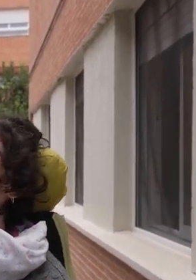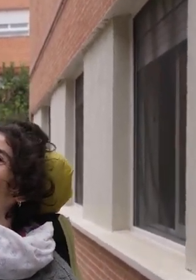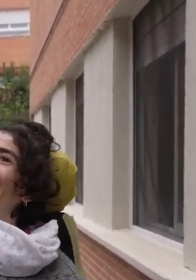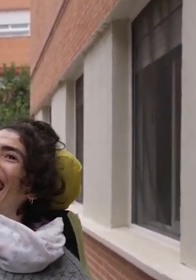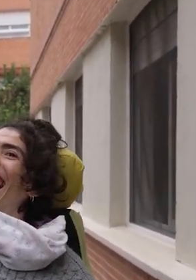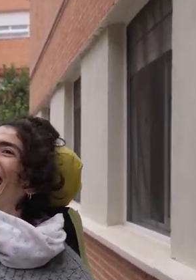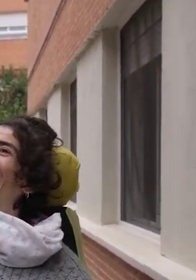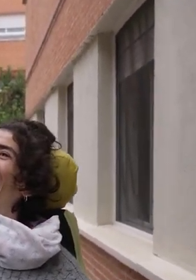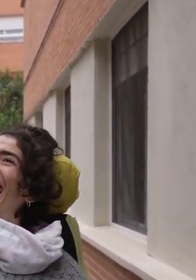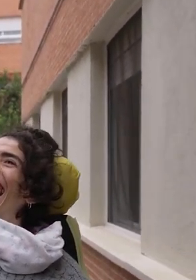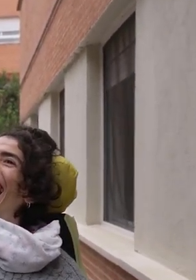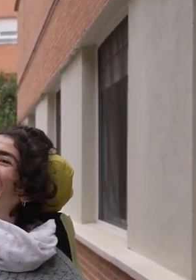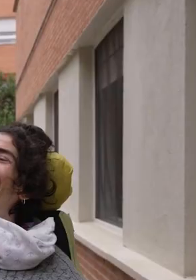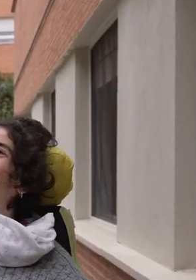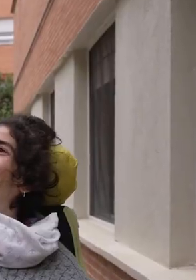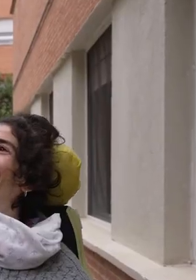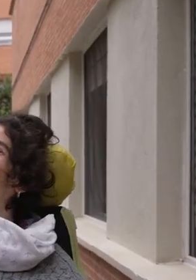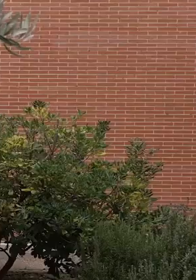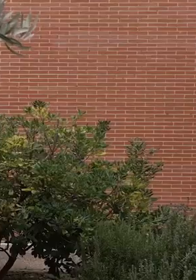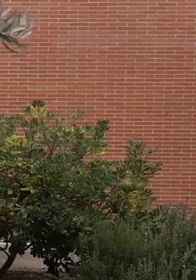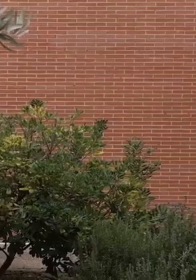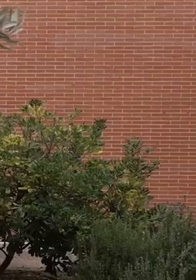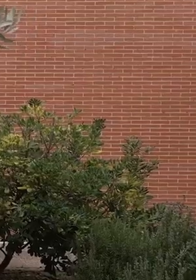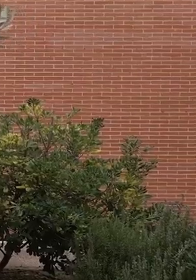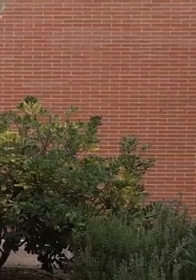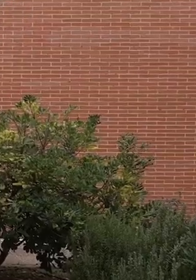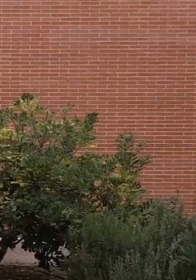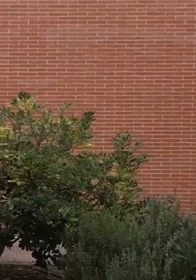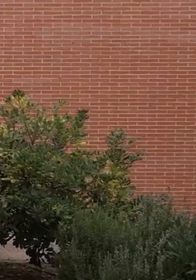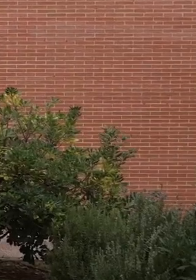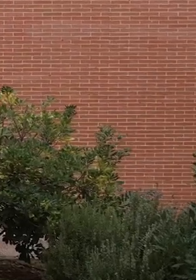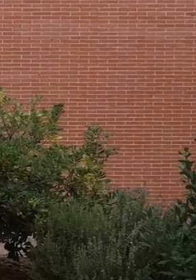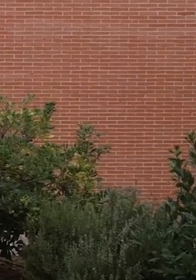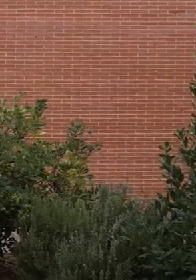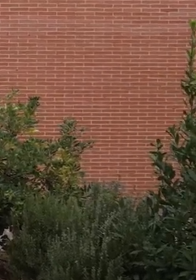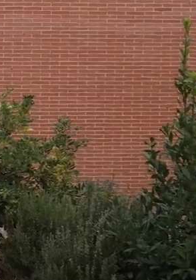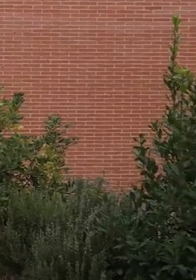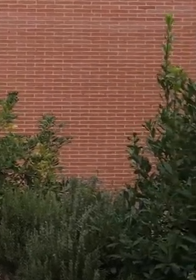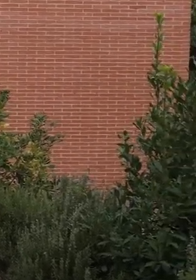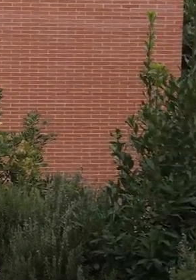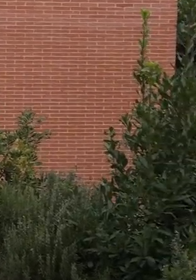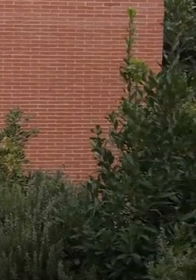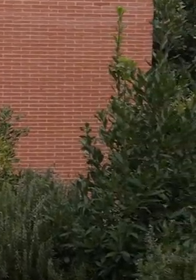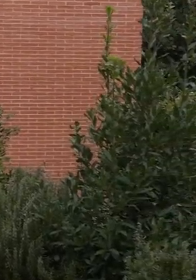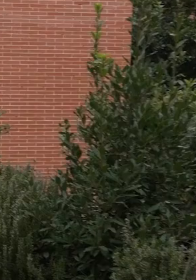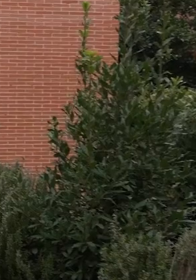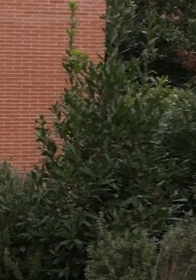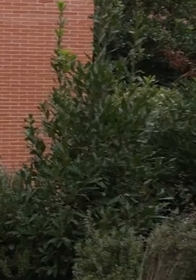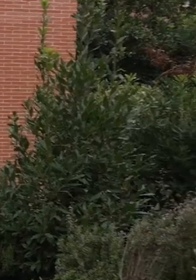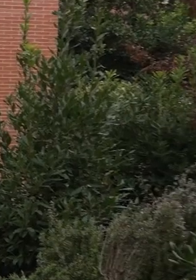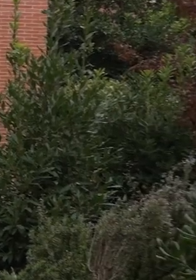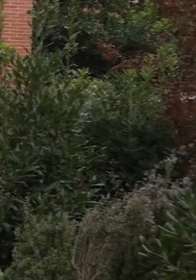que querría la persona si pudiera decirlo. La interpretación vital debe enfocarse desde el conocimiento y la